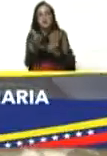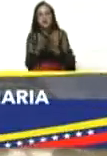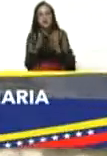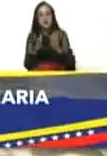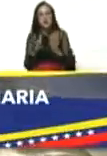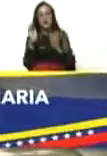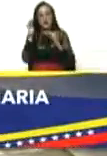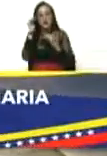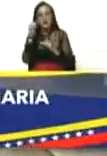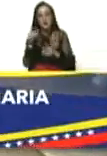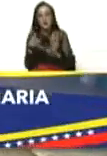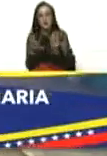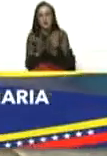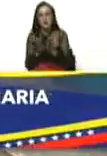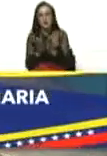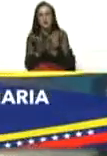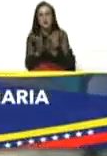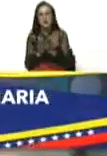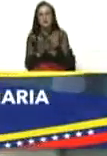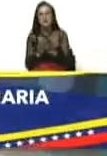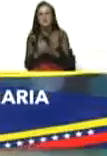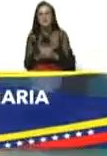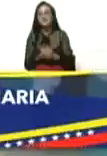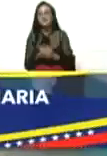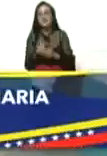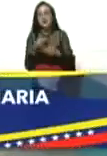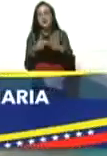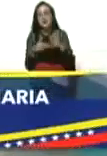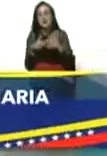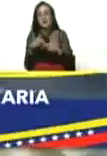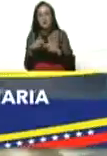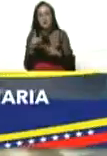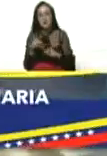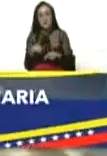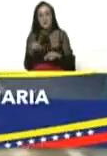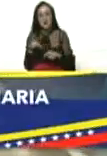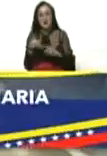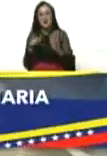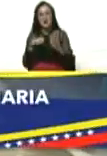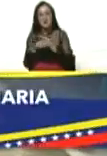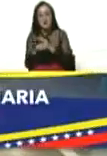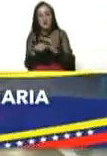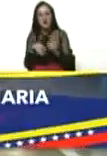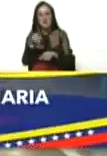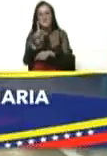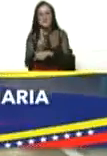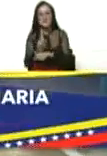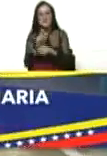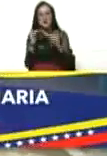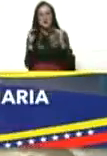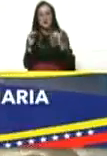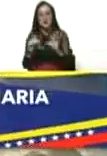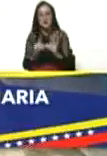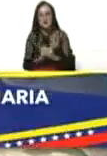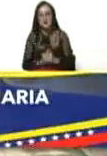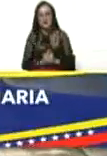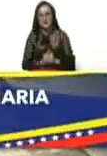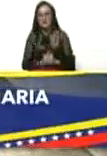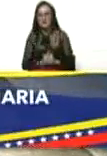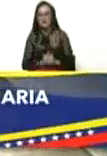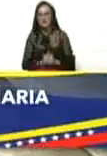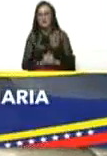son atendidos en esta escuela. Bueno, se construyó la entrada, la rampa principal, o una rampa en la entrada